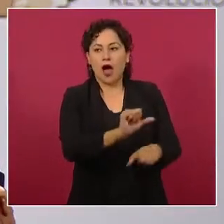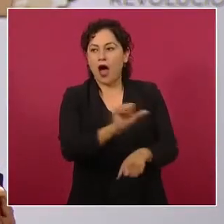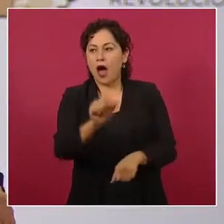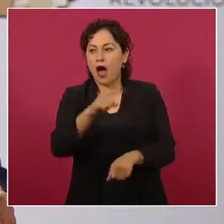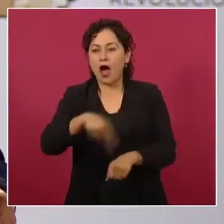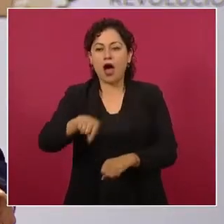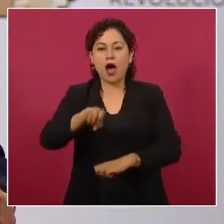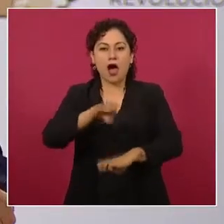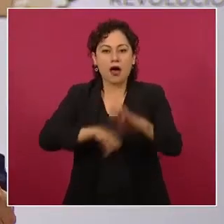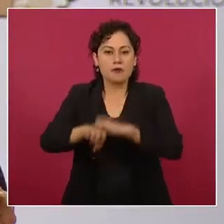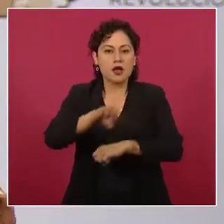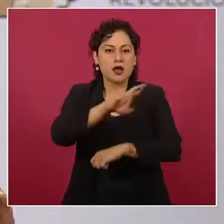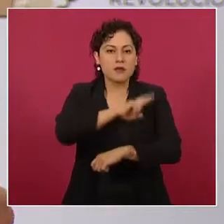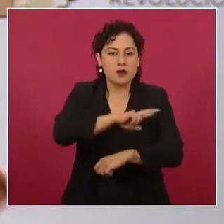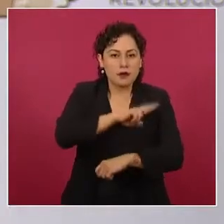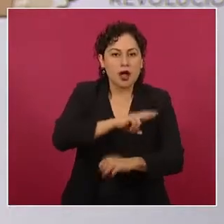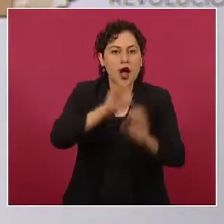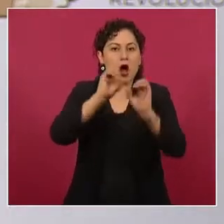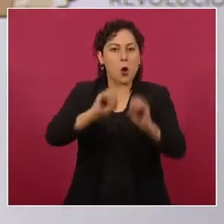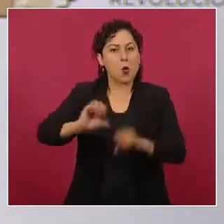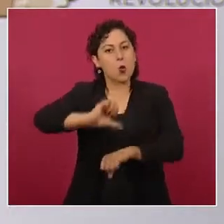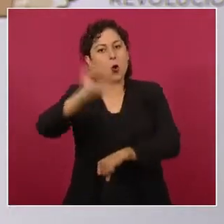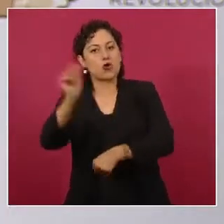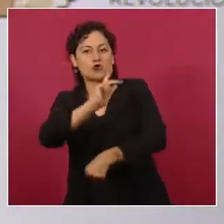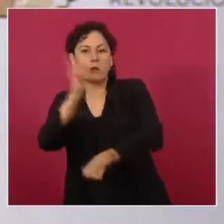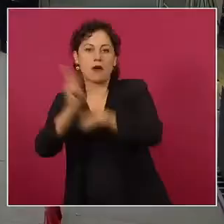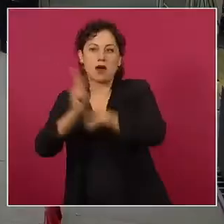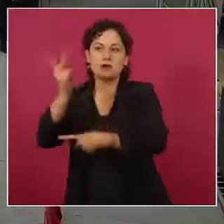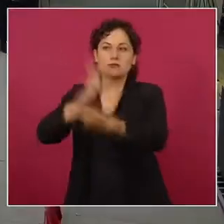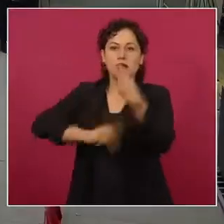lo peor, intereses extranjeros